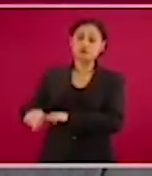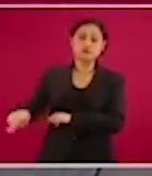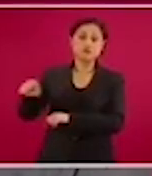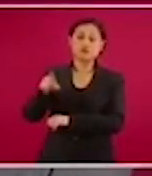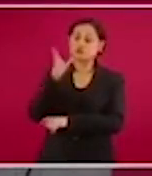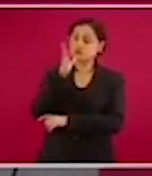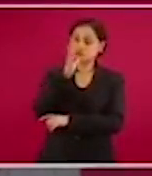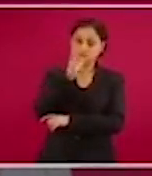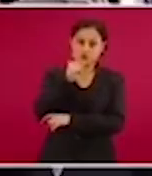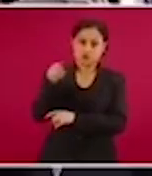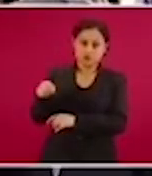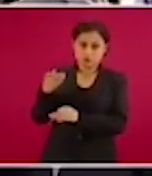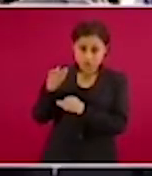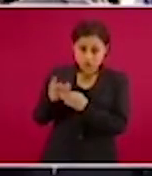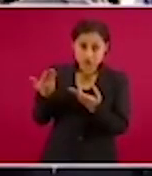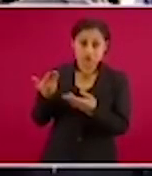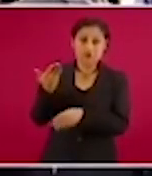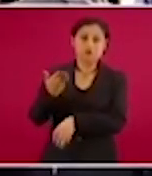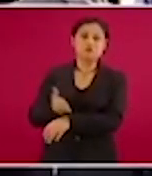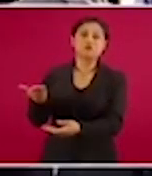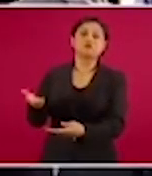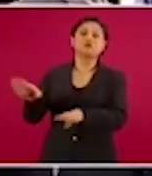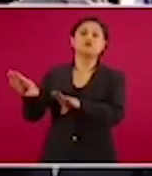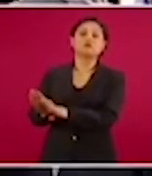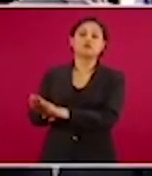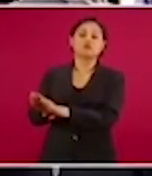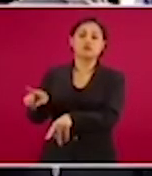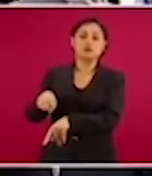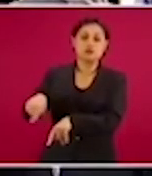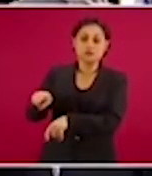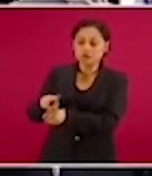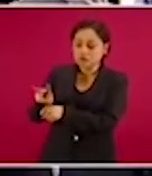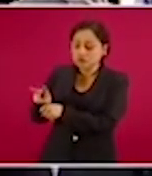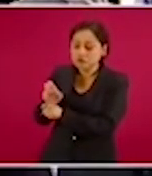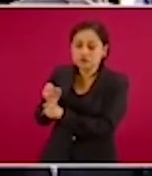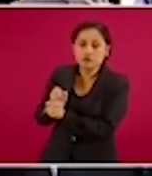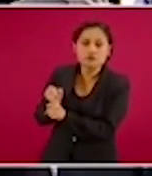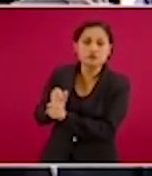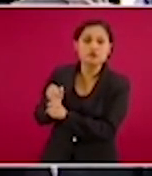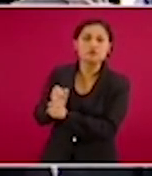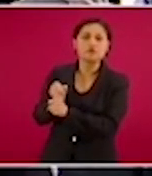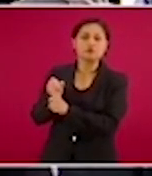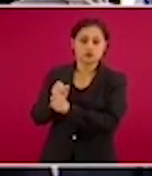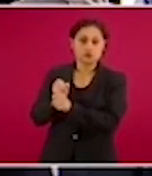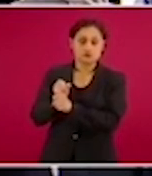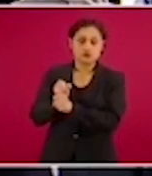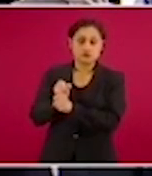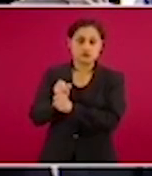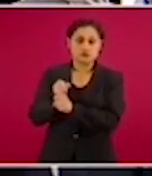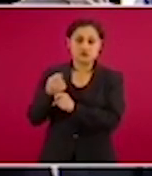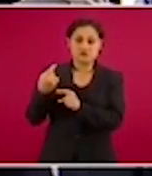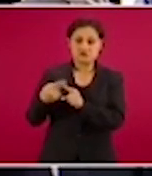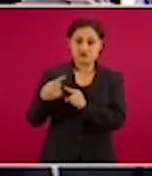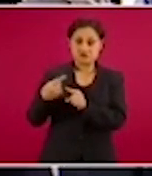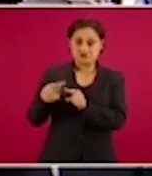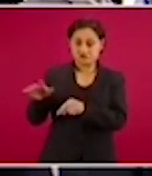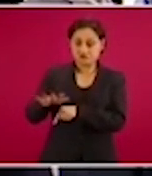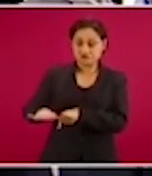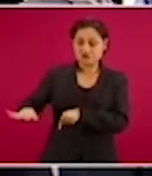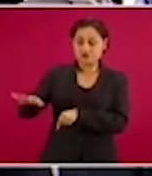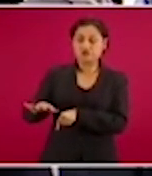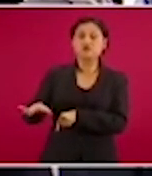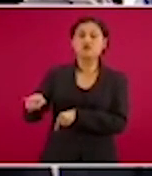existen y las auditorías podrán llevar a decir quedan suspendidos y se les quita la